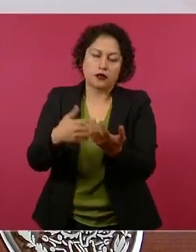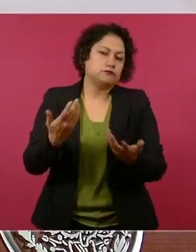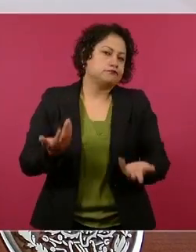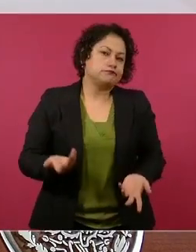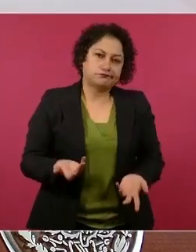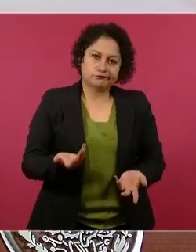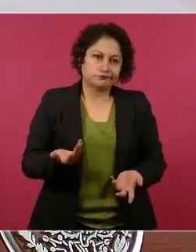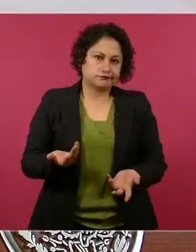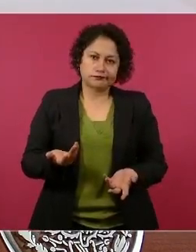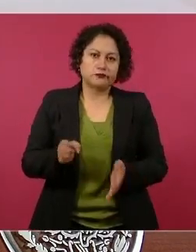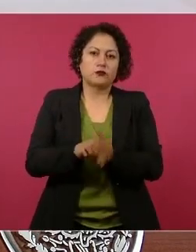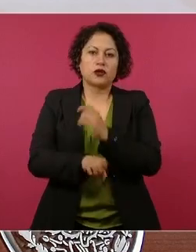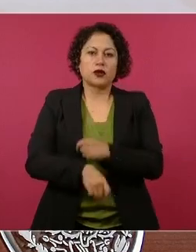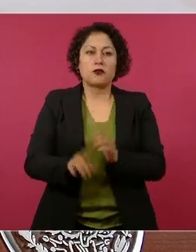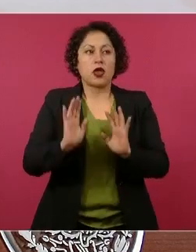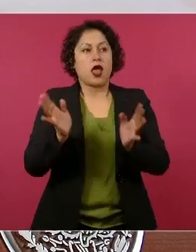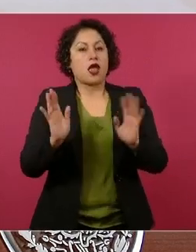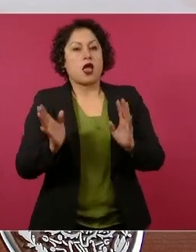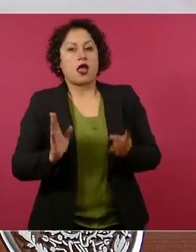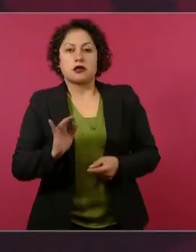Que ya recibieron y dicen, no, pero nos